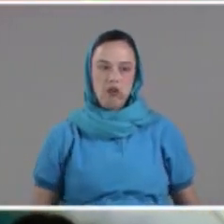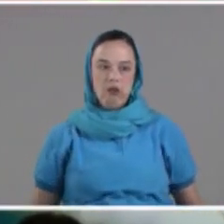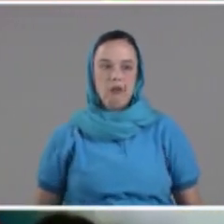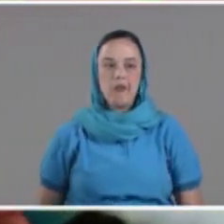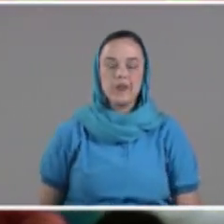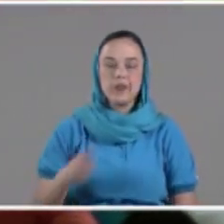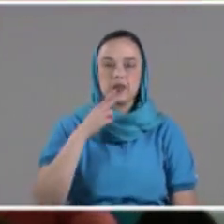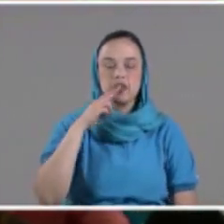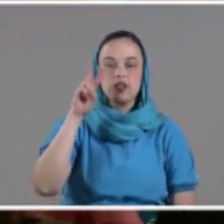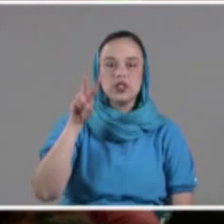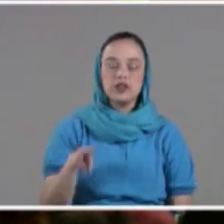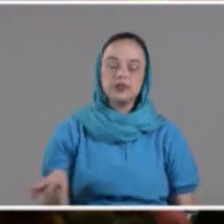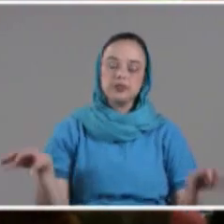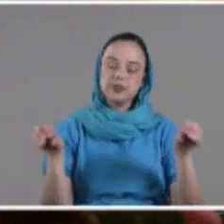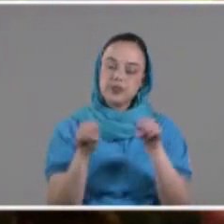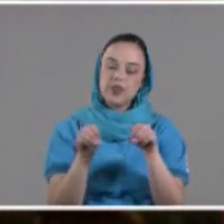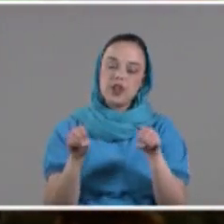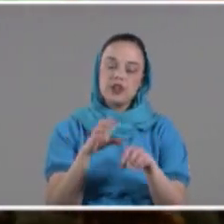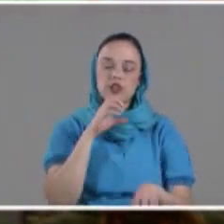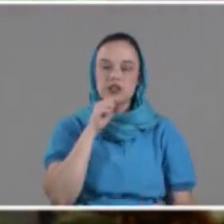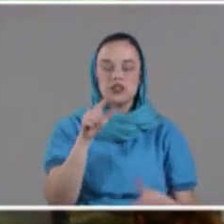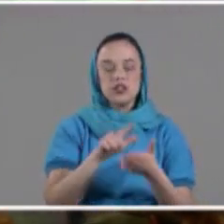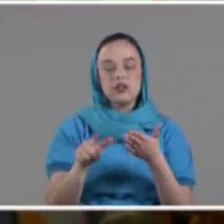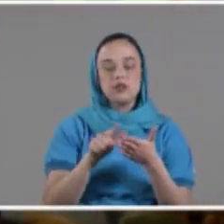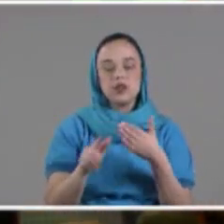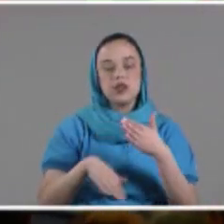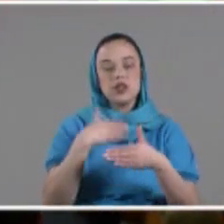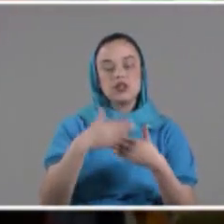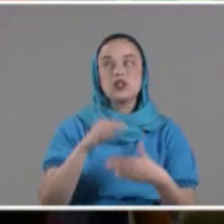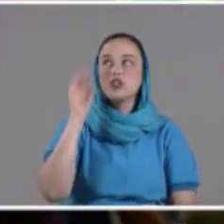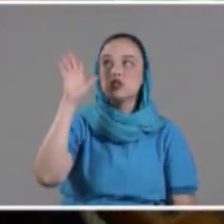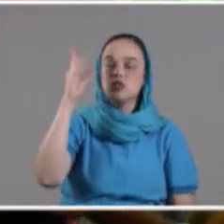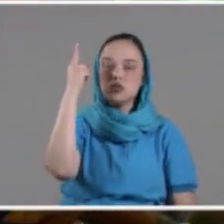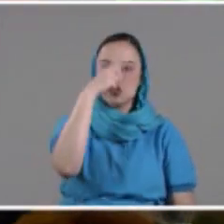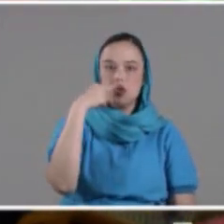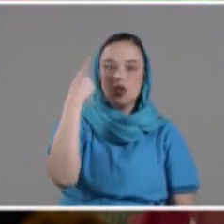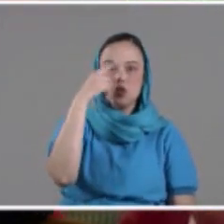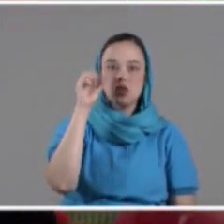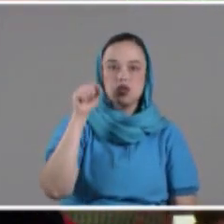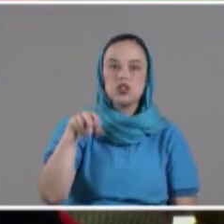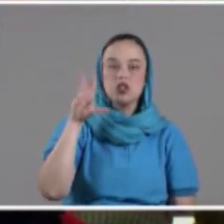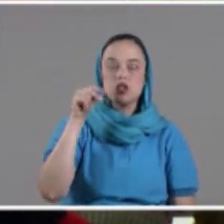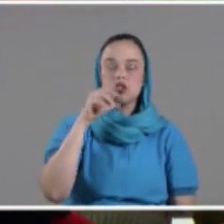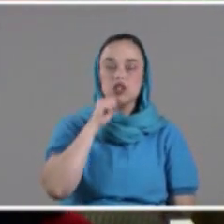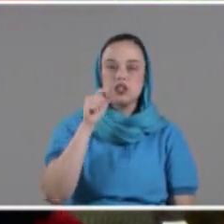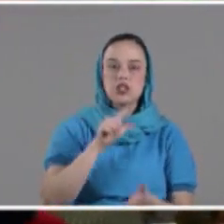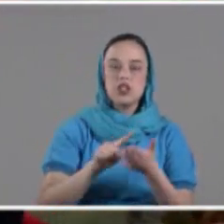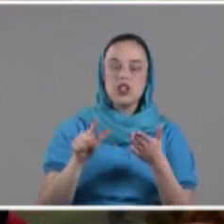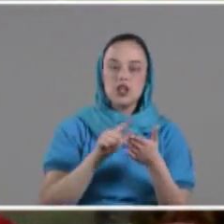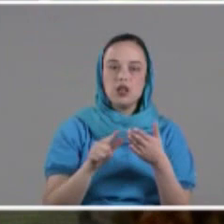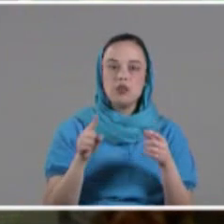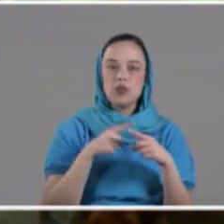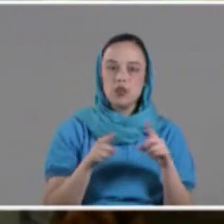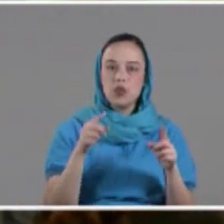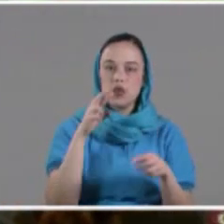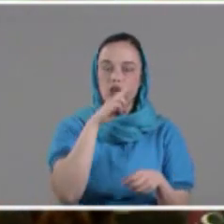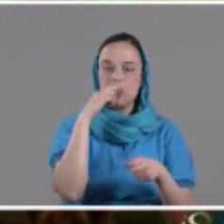ciertamente nadie es limpio delante de sus ojos si no ha sido limpiado por la sangre de Cristo